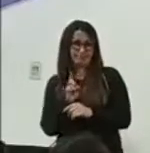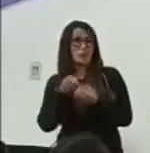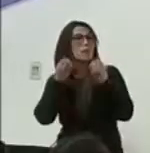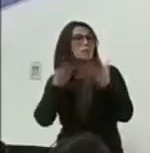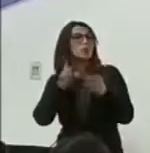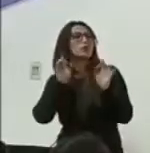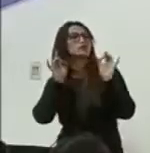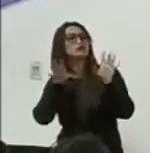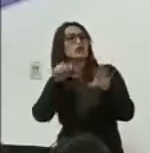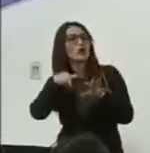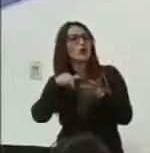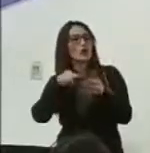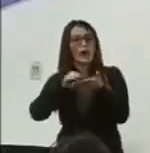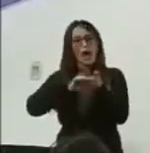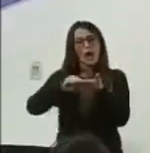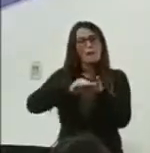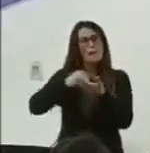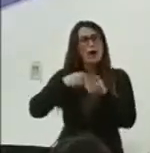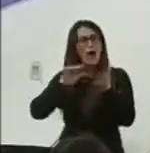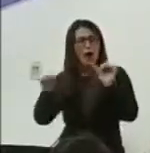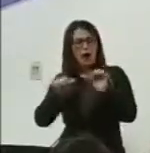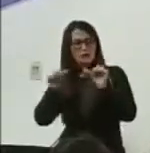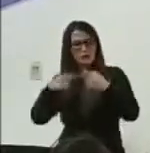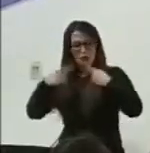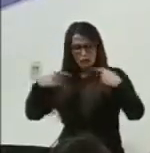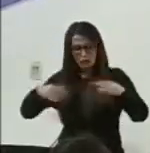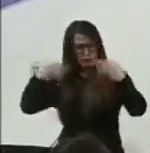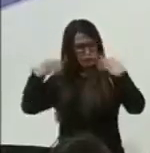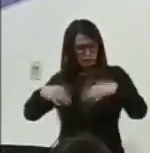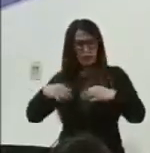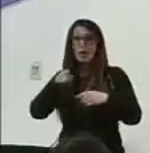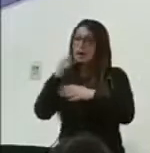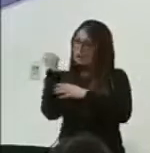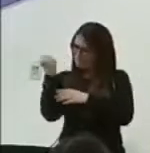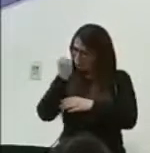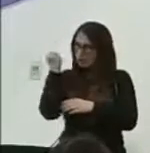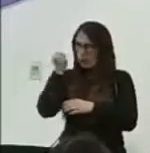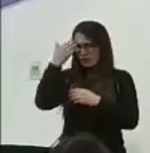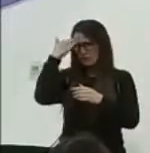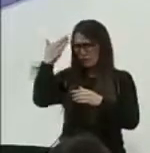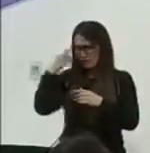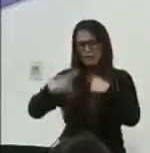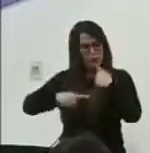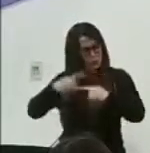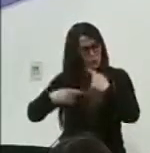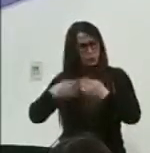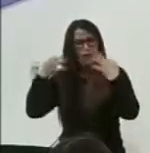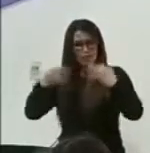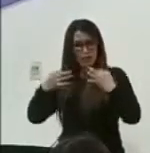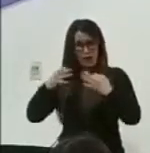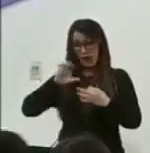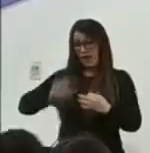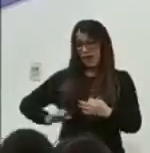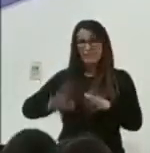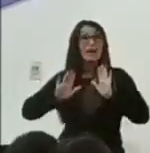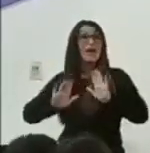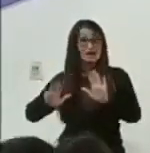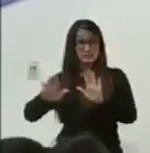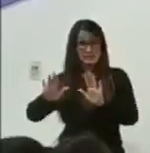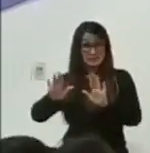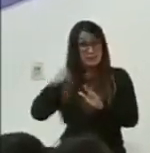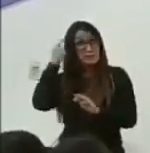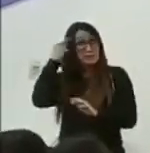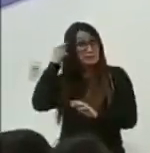Porque esto no es solo administrar bien, que es muy importante. La izquierda tiene que administrar bien y la ética tiene que ser, es nuestra